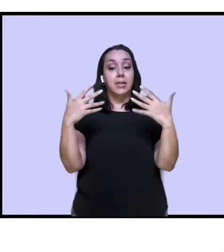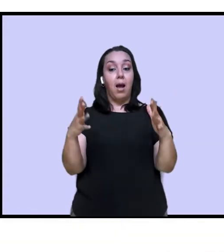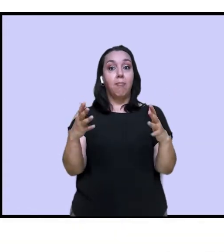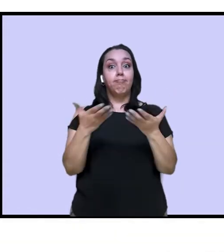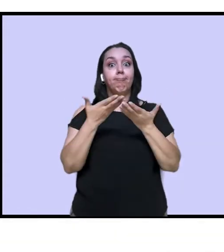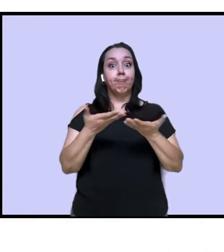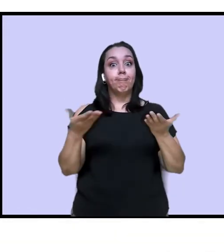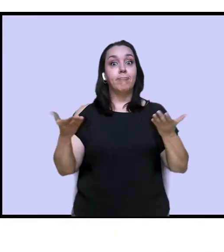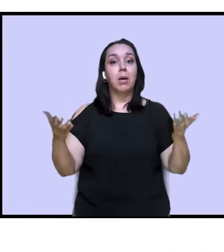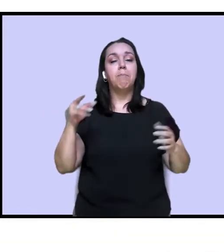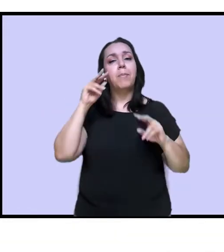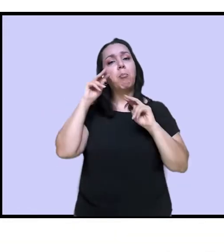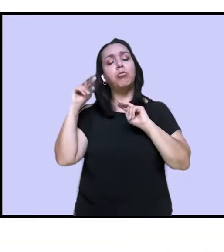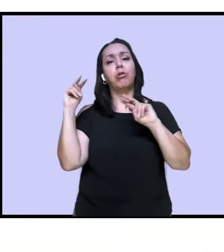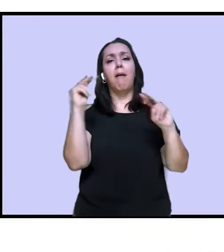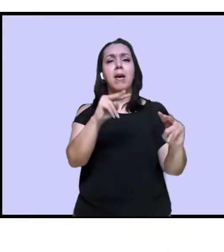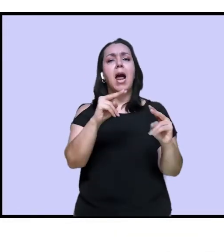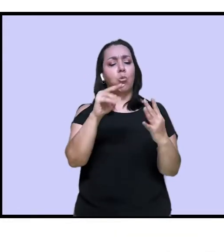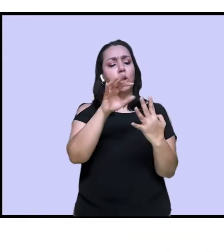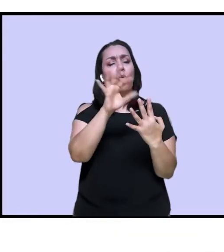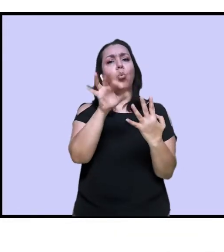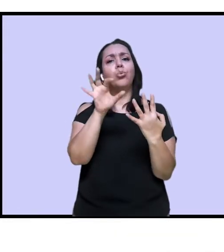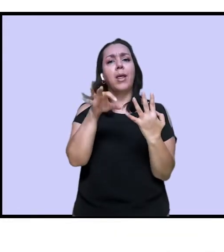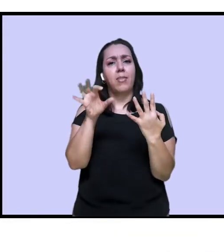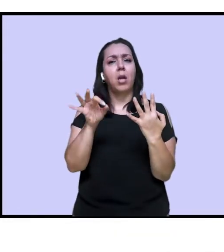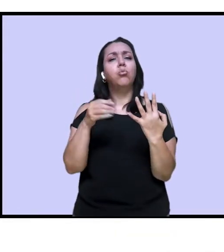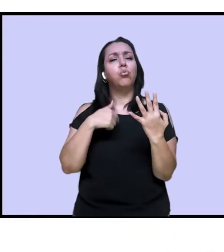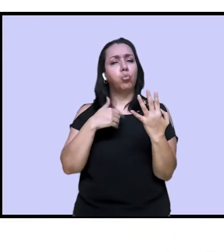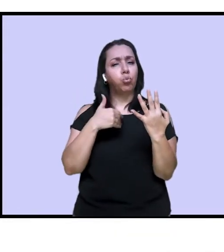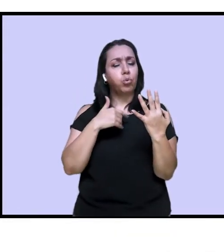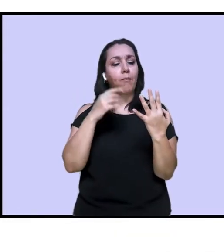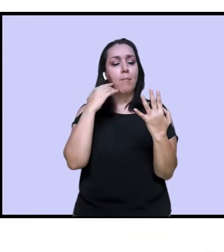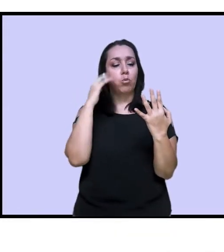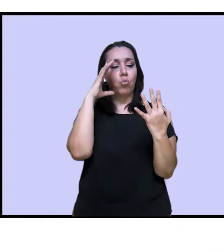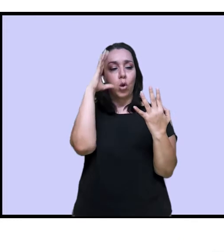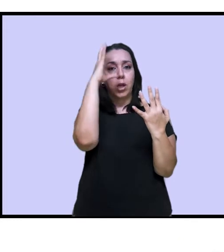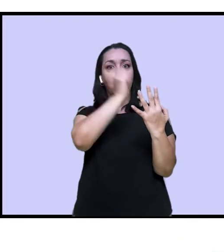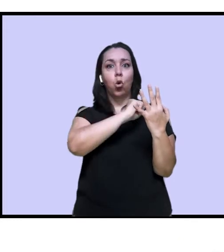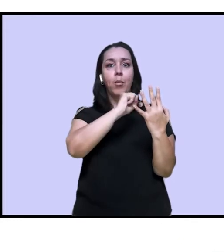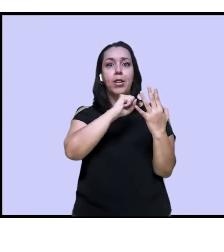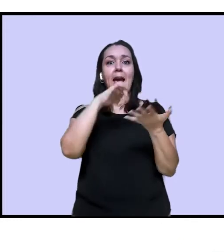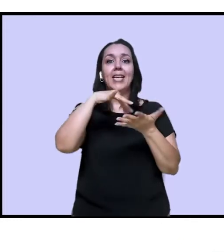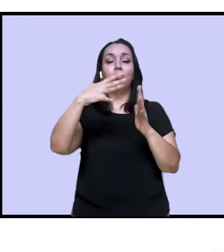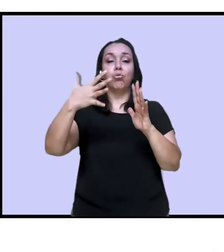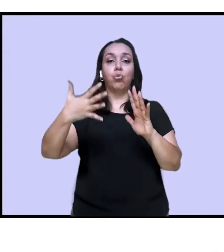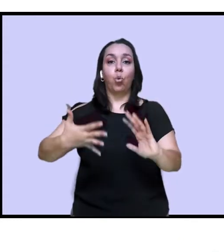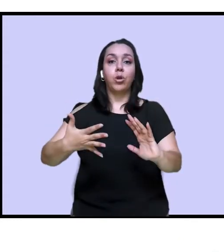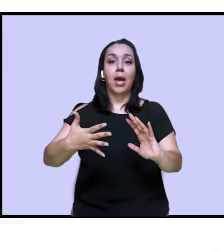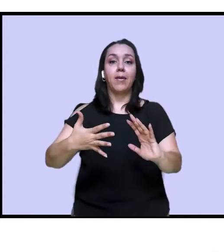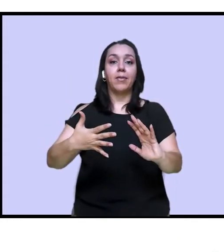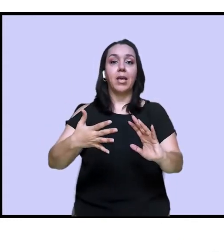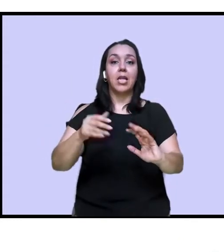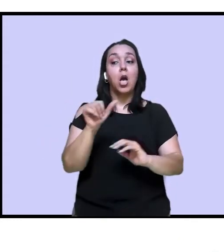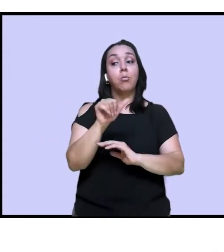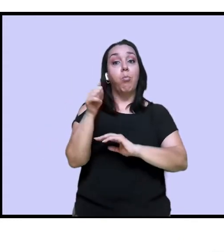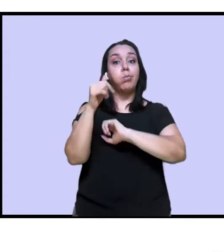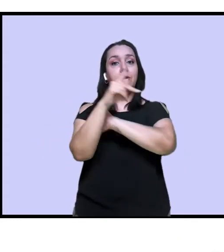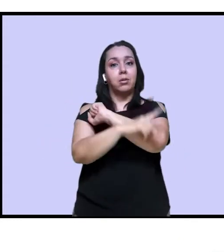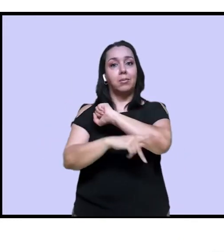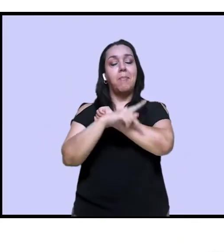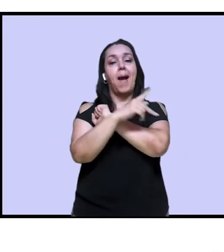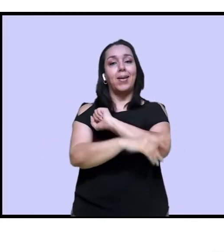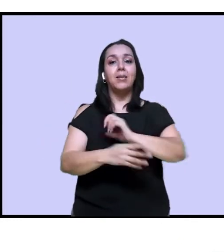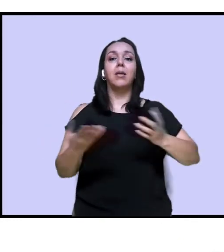Así las cosas, entonces vamos a ver algunas consideraciones que tenemos que contemplar cuando tenemos estudiantes que provienen